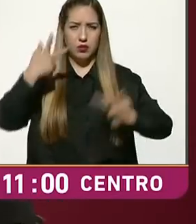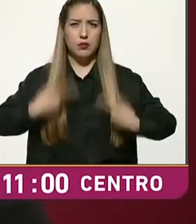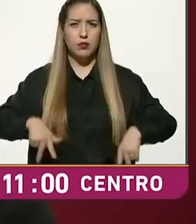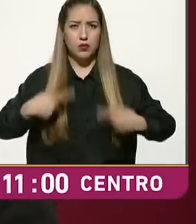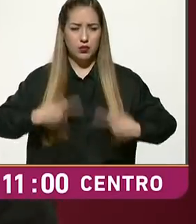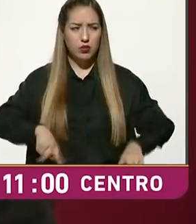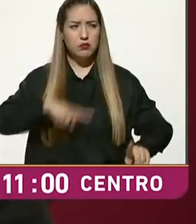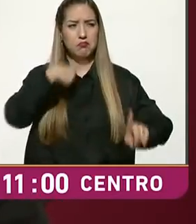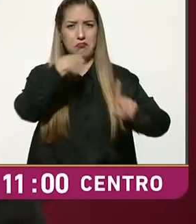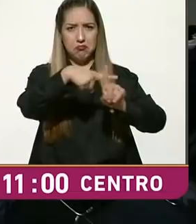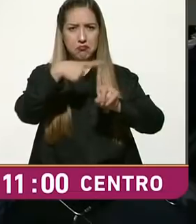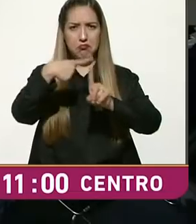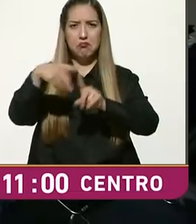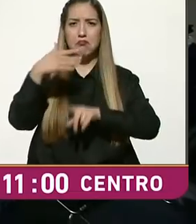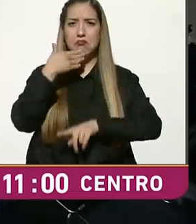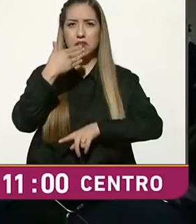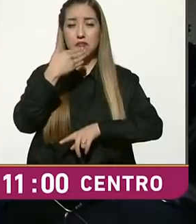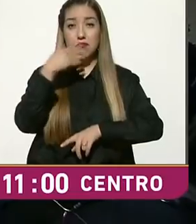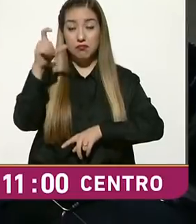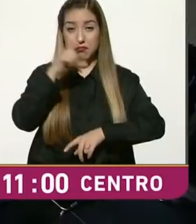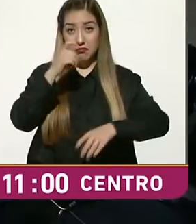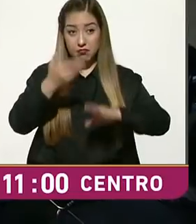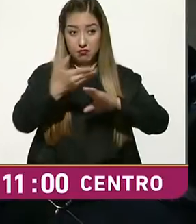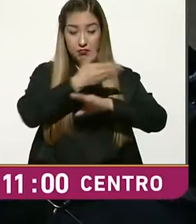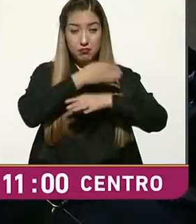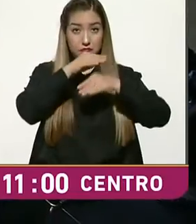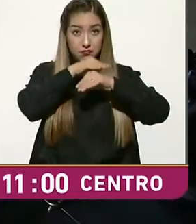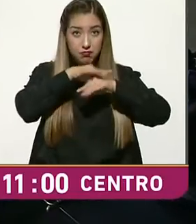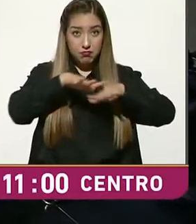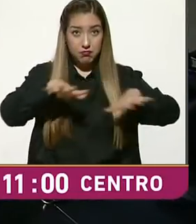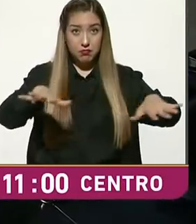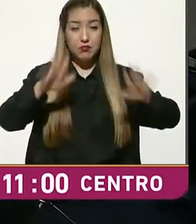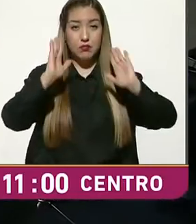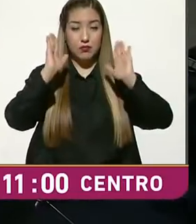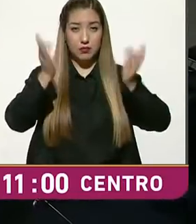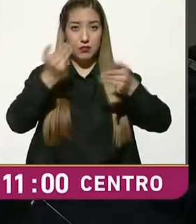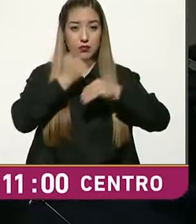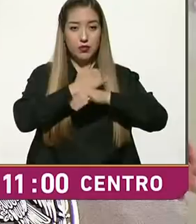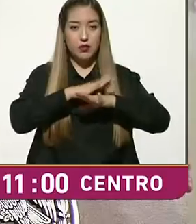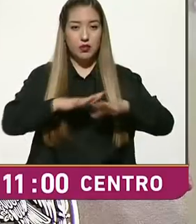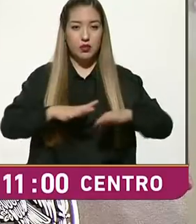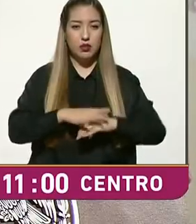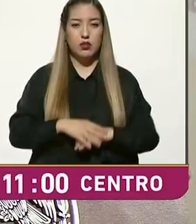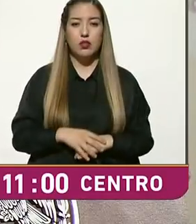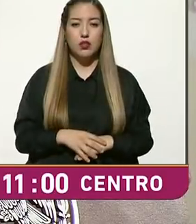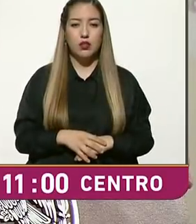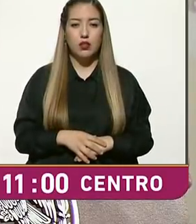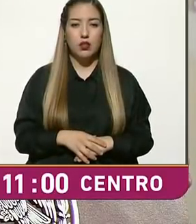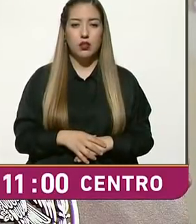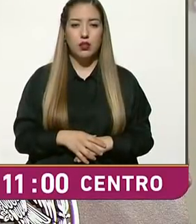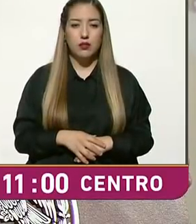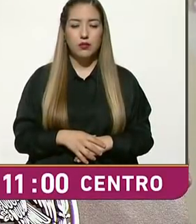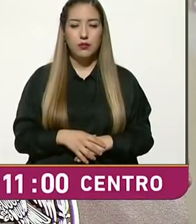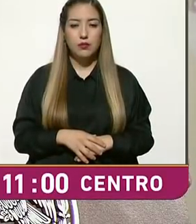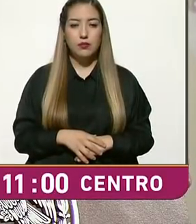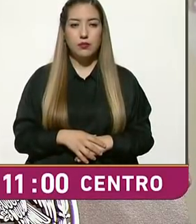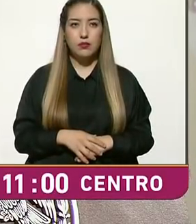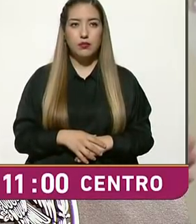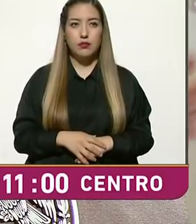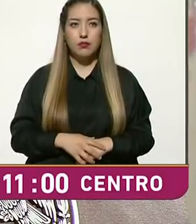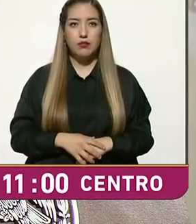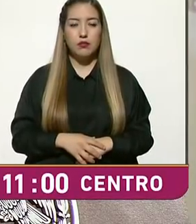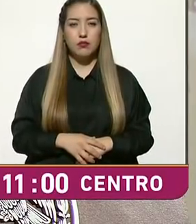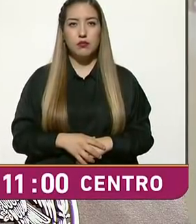que se emitió el decreto, que salió en la versión vespertina del diario